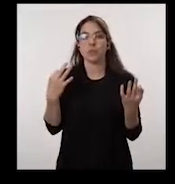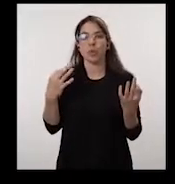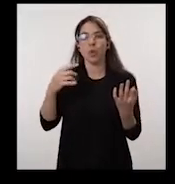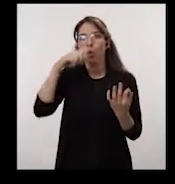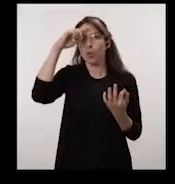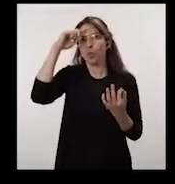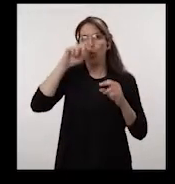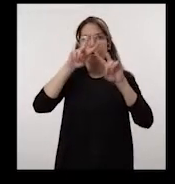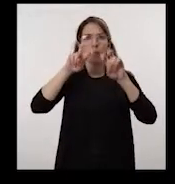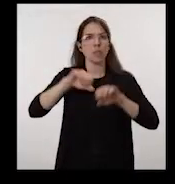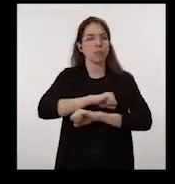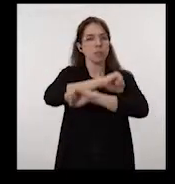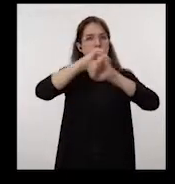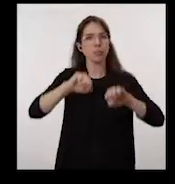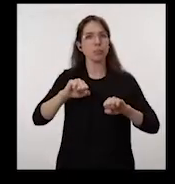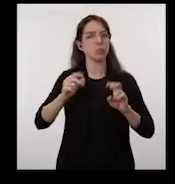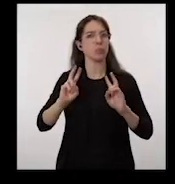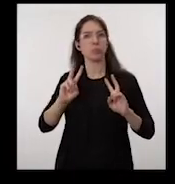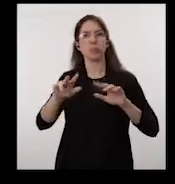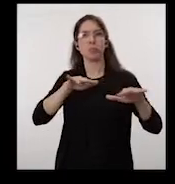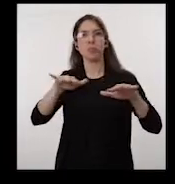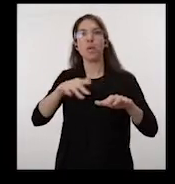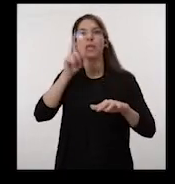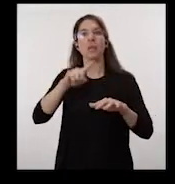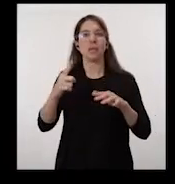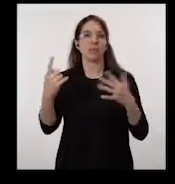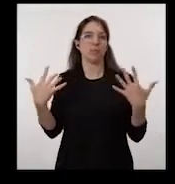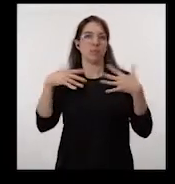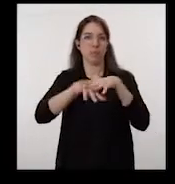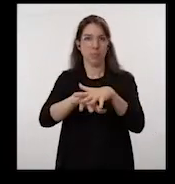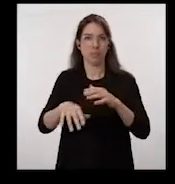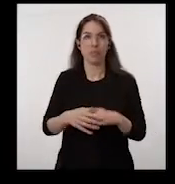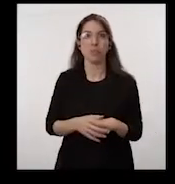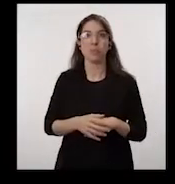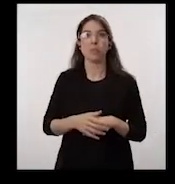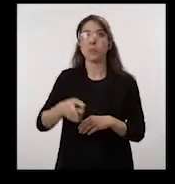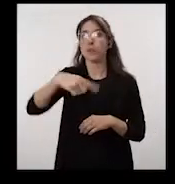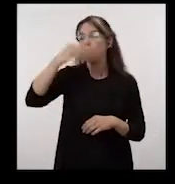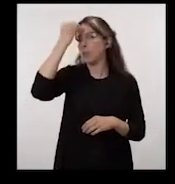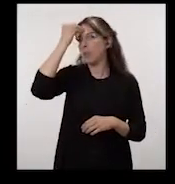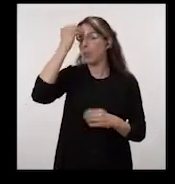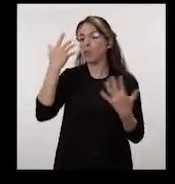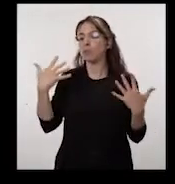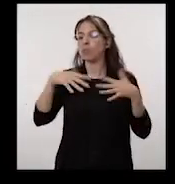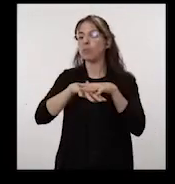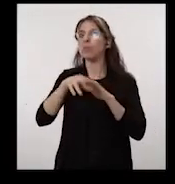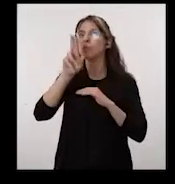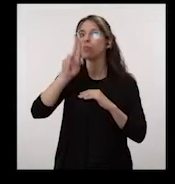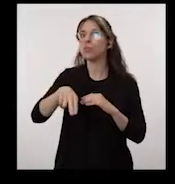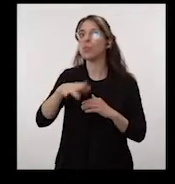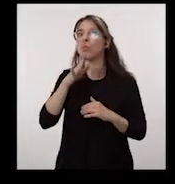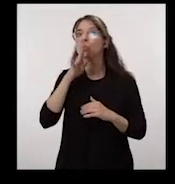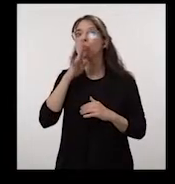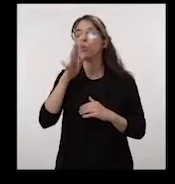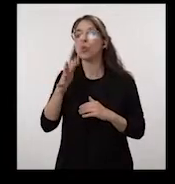de investigación que sea dinámica y que sea inclusiva y entendemos que es inclusiva porque de alguna